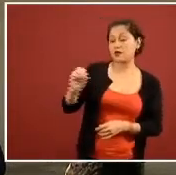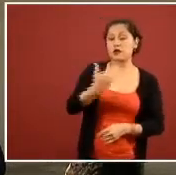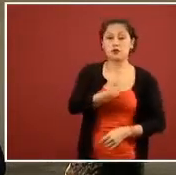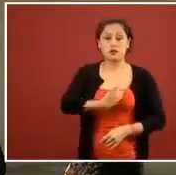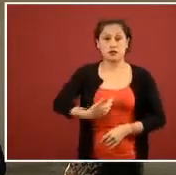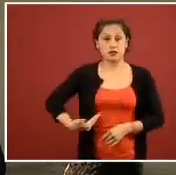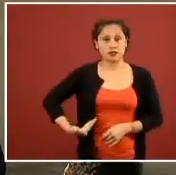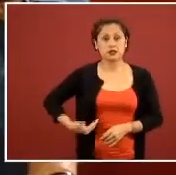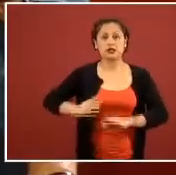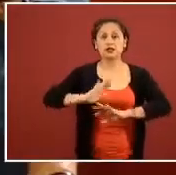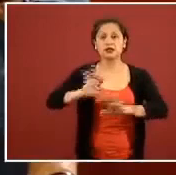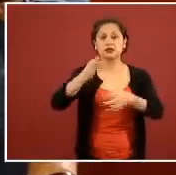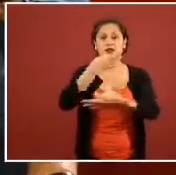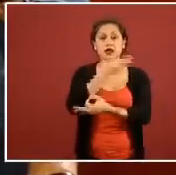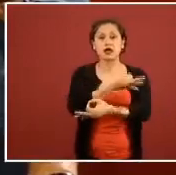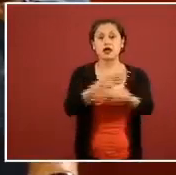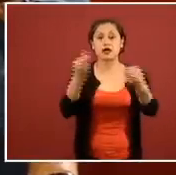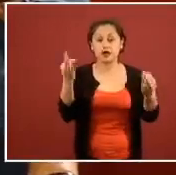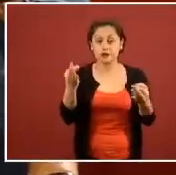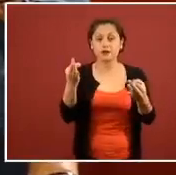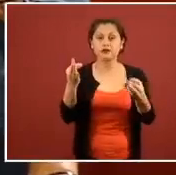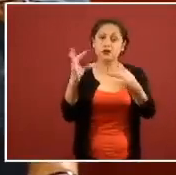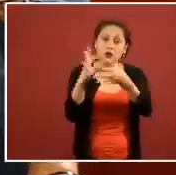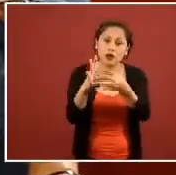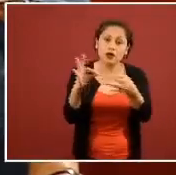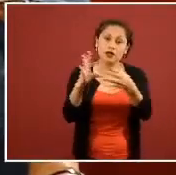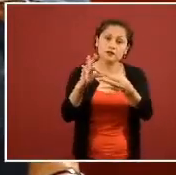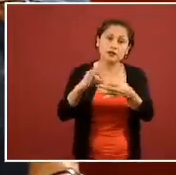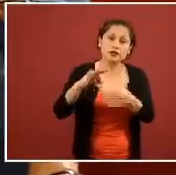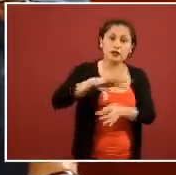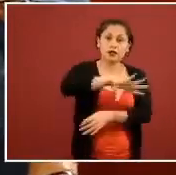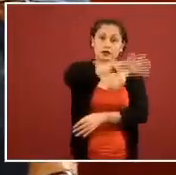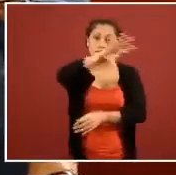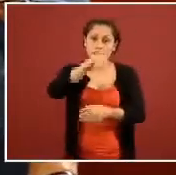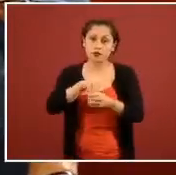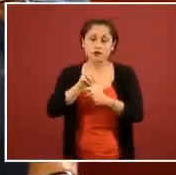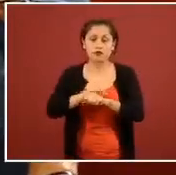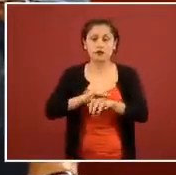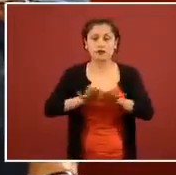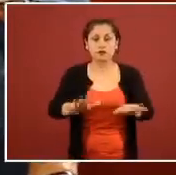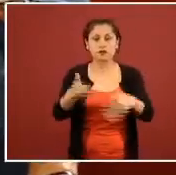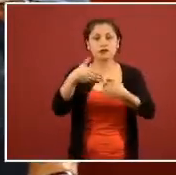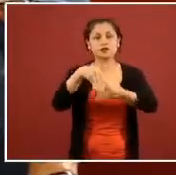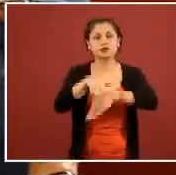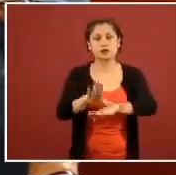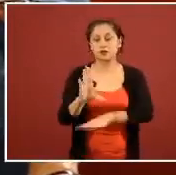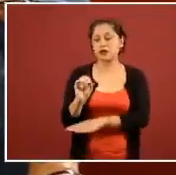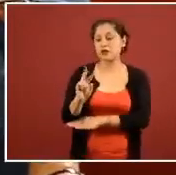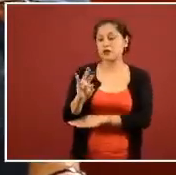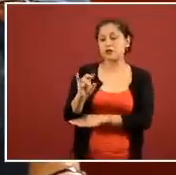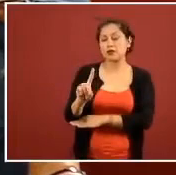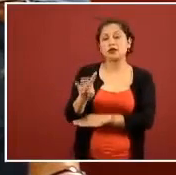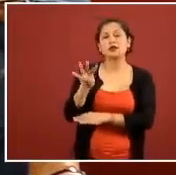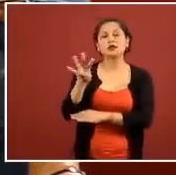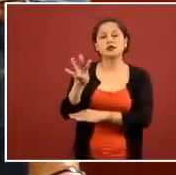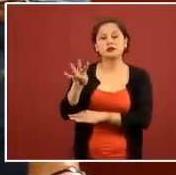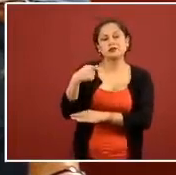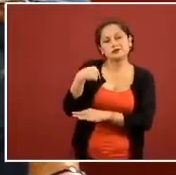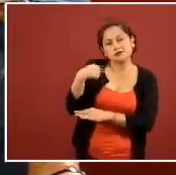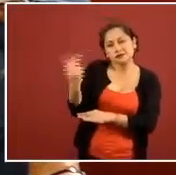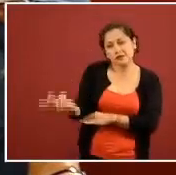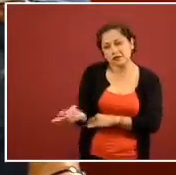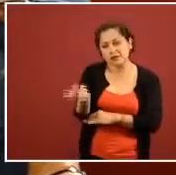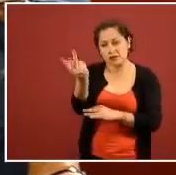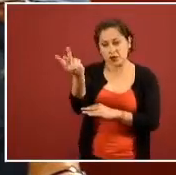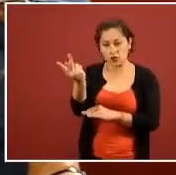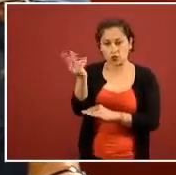que va a dar un balance general, esto por el COVID-19. Nada más preguntarle, ¿será que cabe la posibilidad